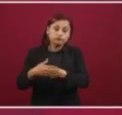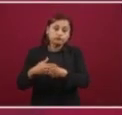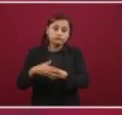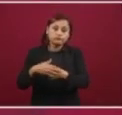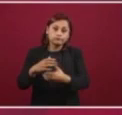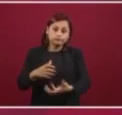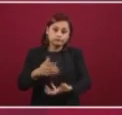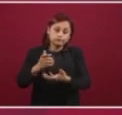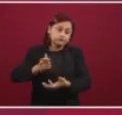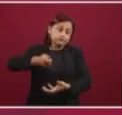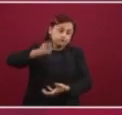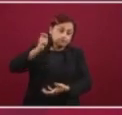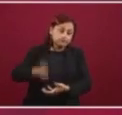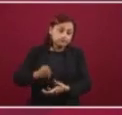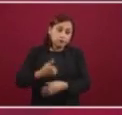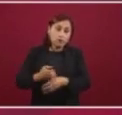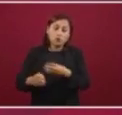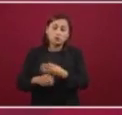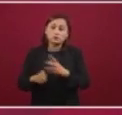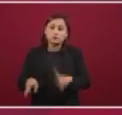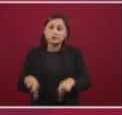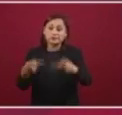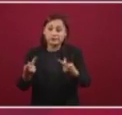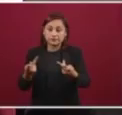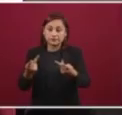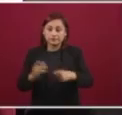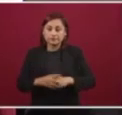va a